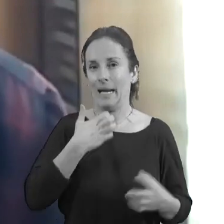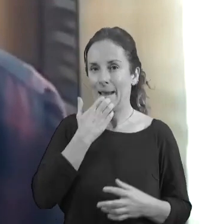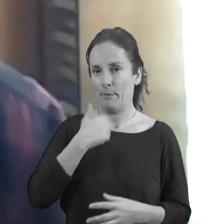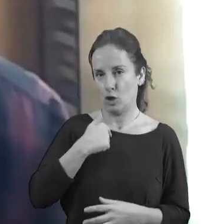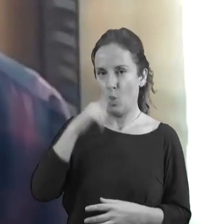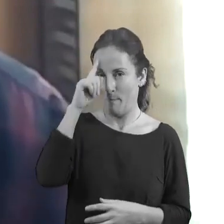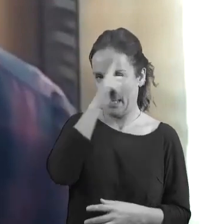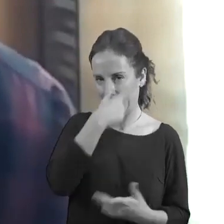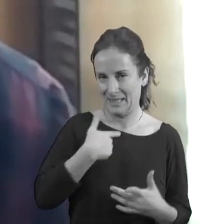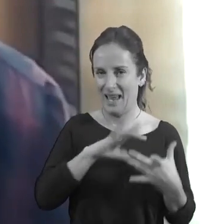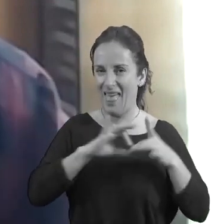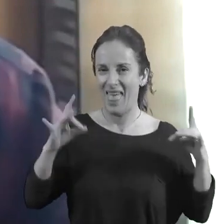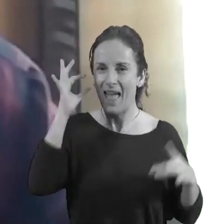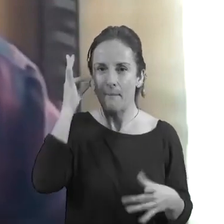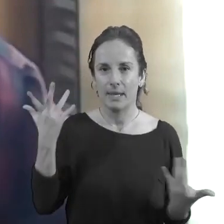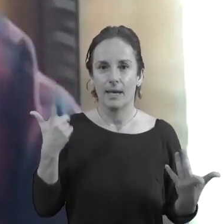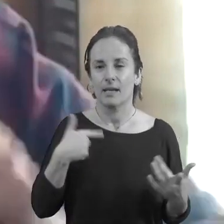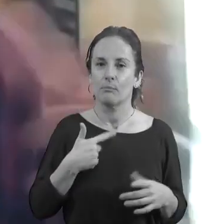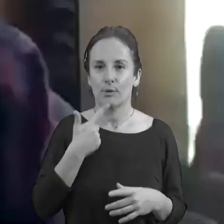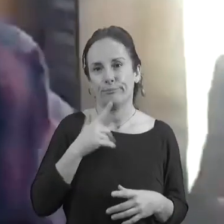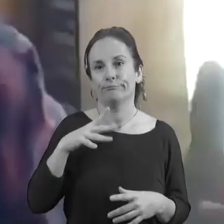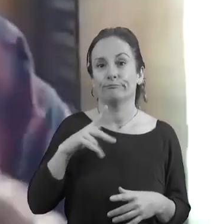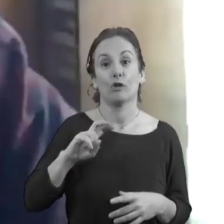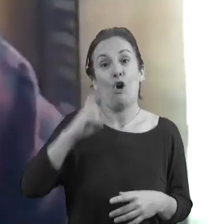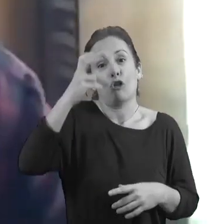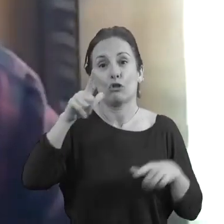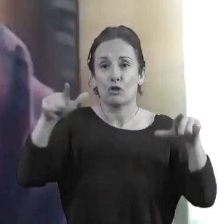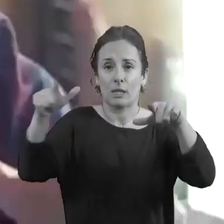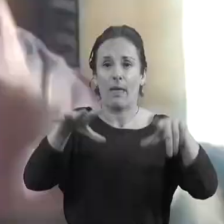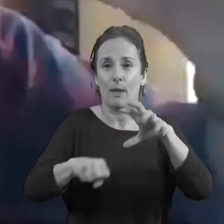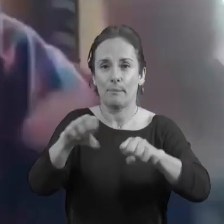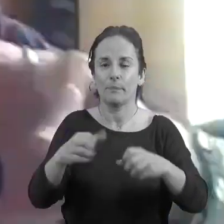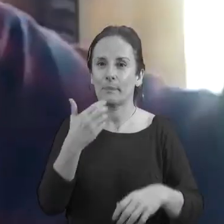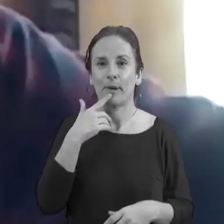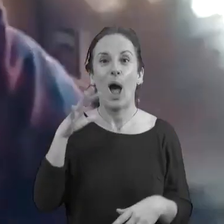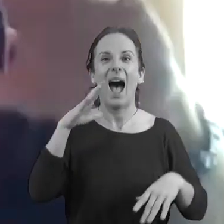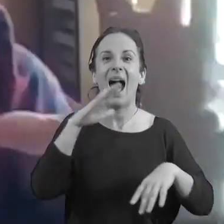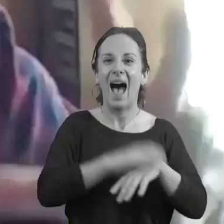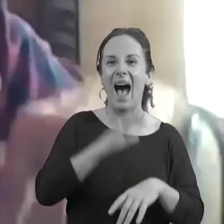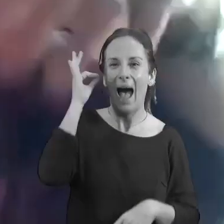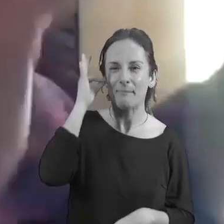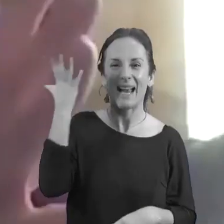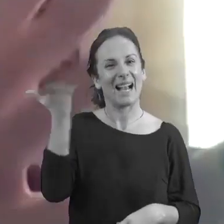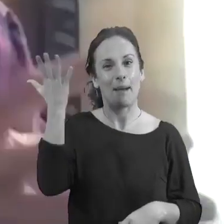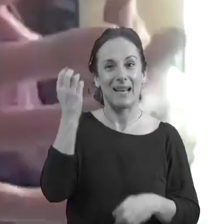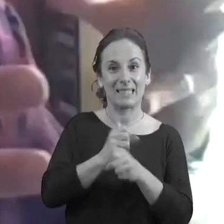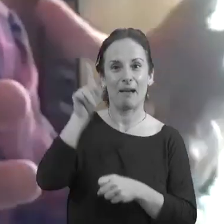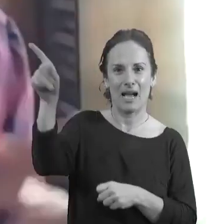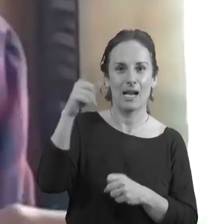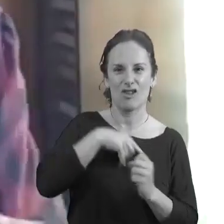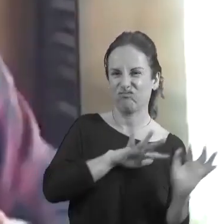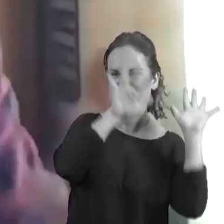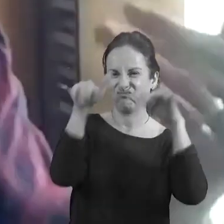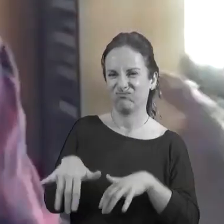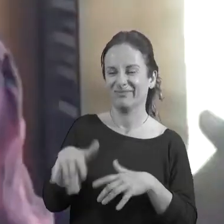mis amigas, mis amigos, muchas veces lo que hacemos es que vamos ocupando otros espacios, ¿no? De trabaja una amiga camarera, entonces vamos y ocupamos. Y esa noche, pues